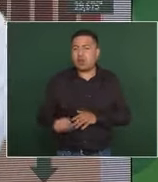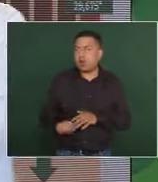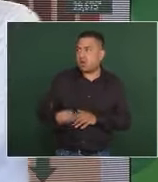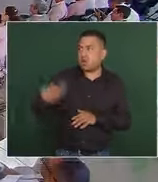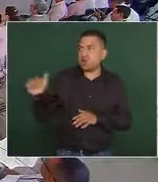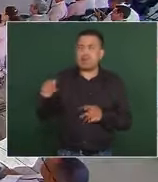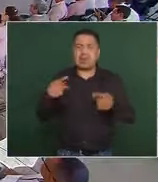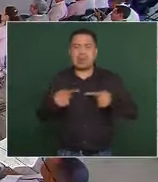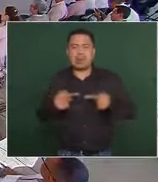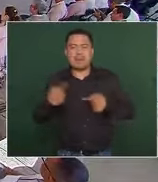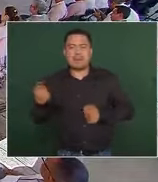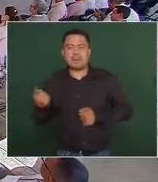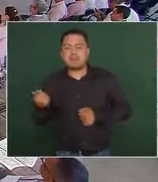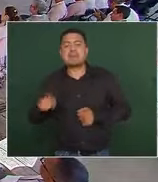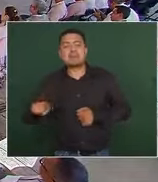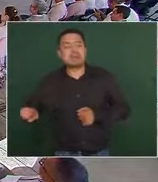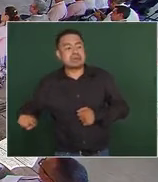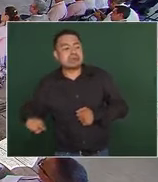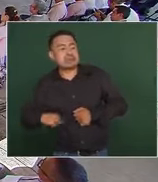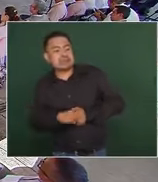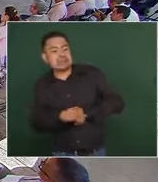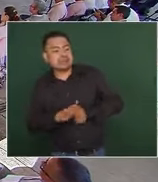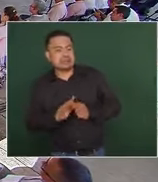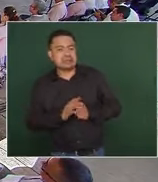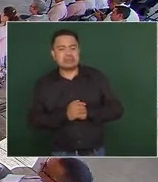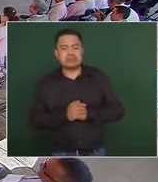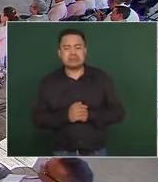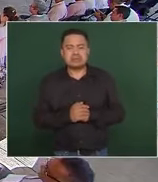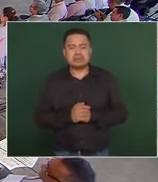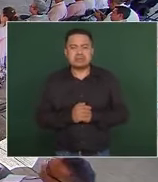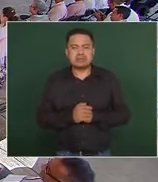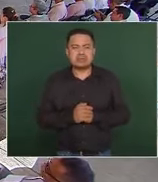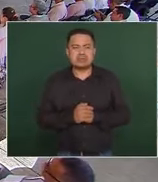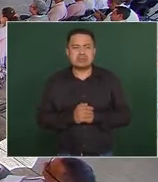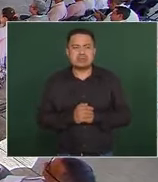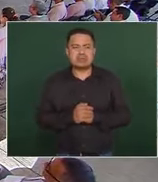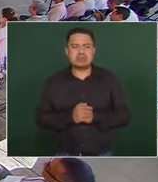Que los mandan, camajanes.